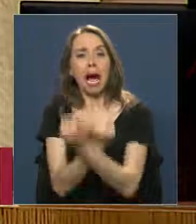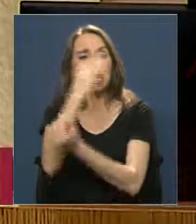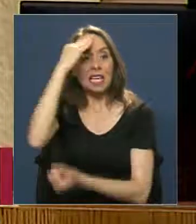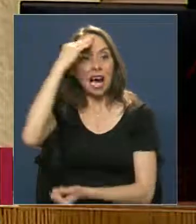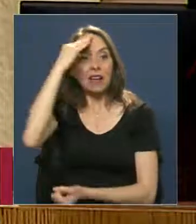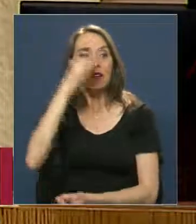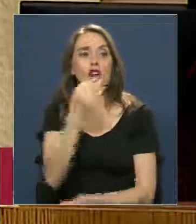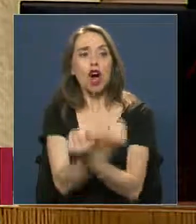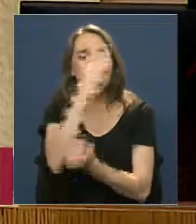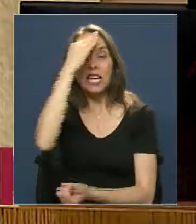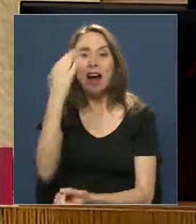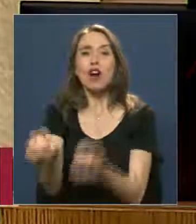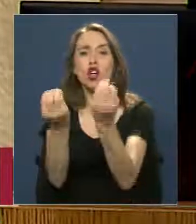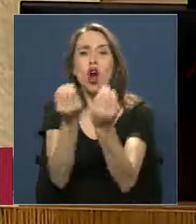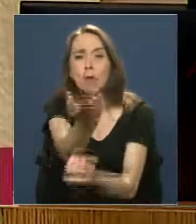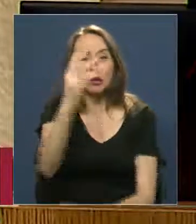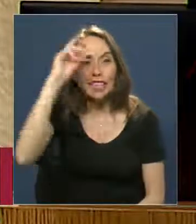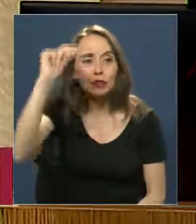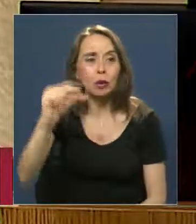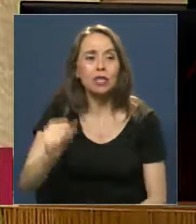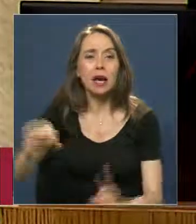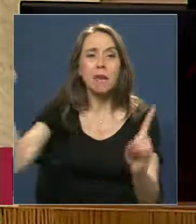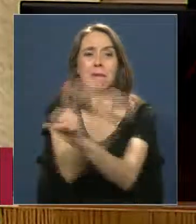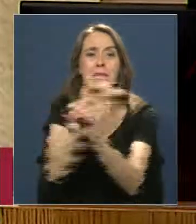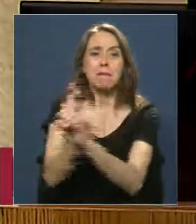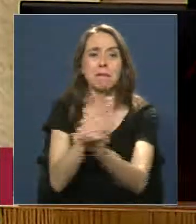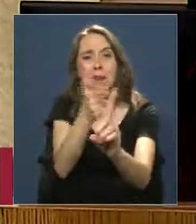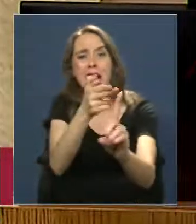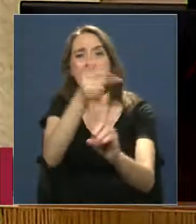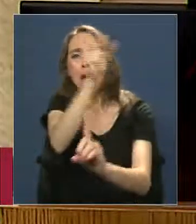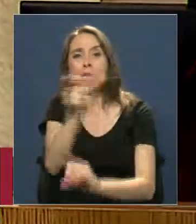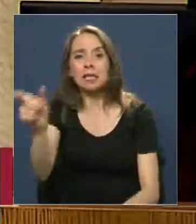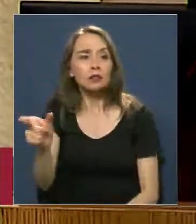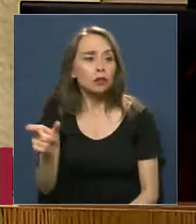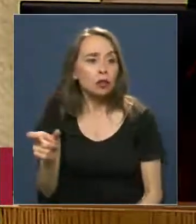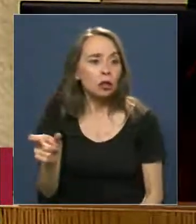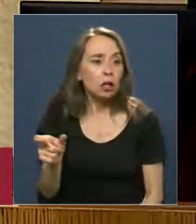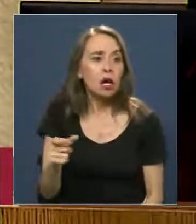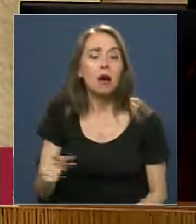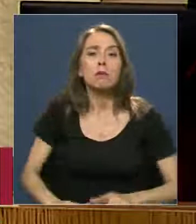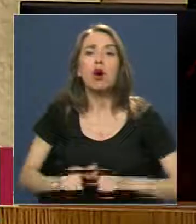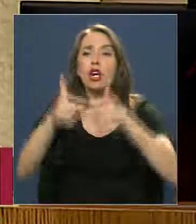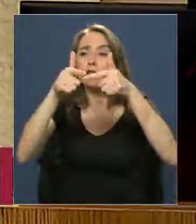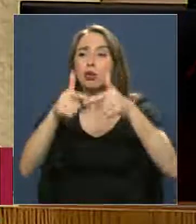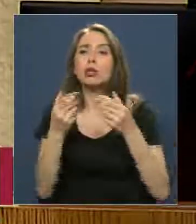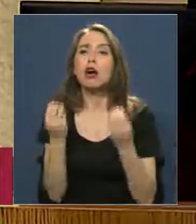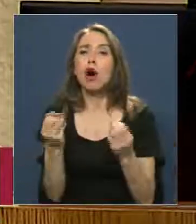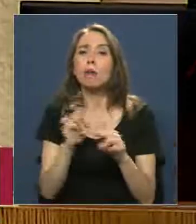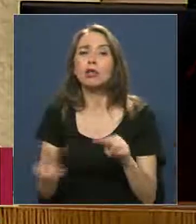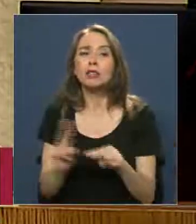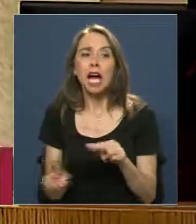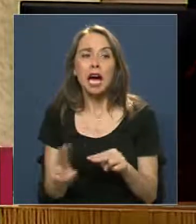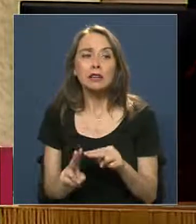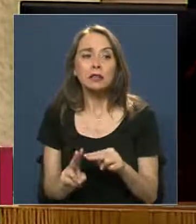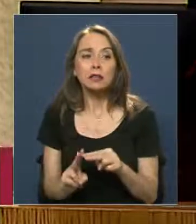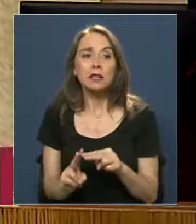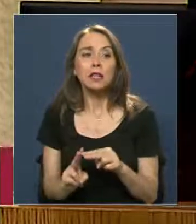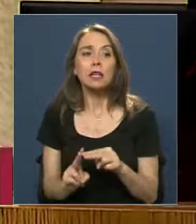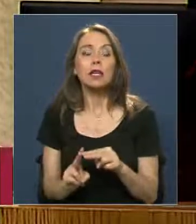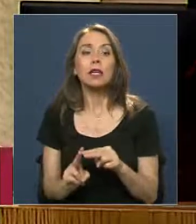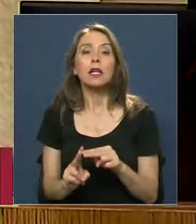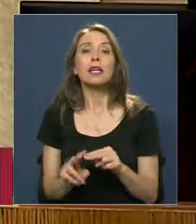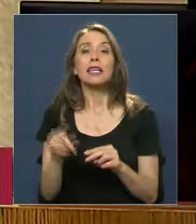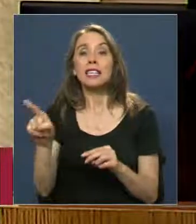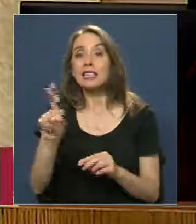a los carabineros, ¿cómo se les ocurre a usted ir a pegarle a la gente? Si éramos un amigo en su camino por la chucha, ¿cómo se puede hacer eso? Levantar